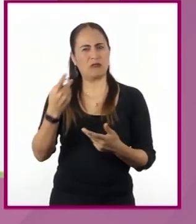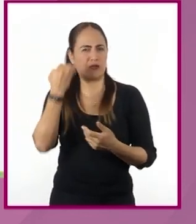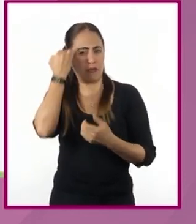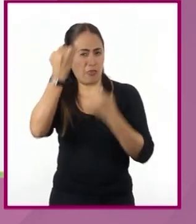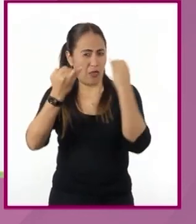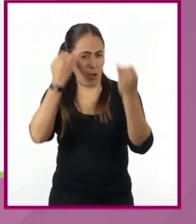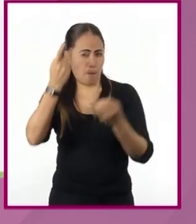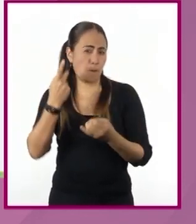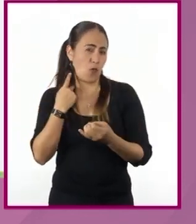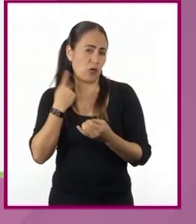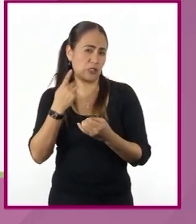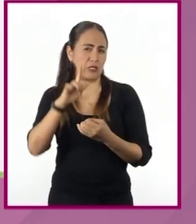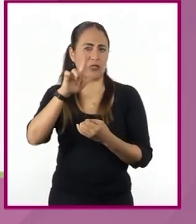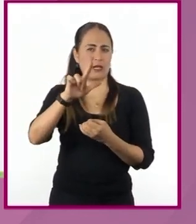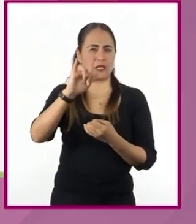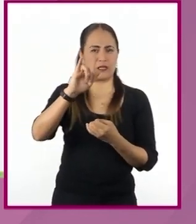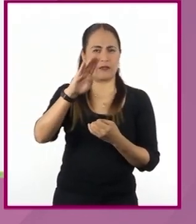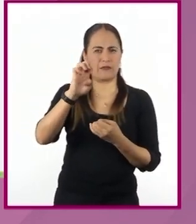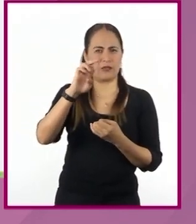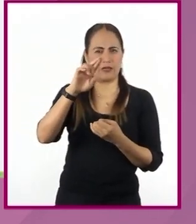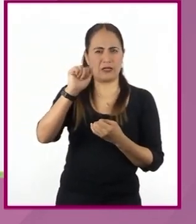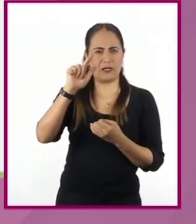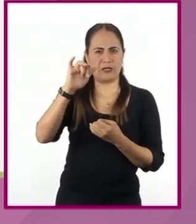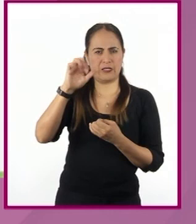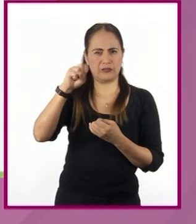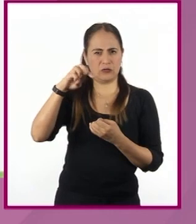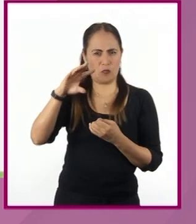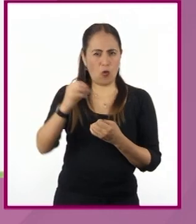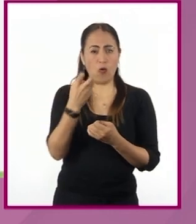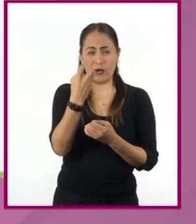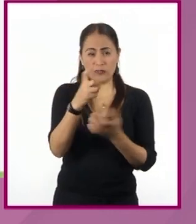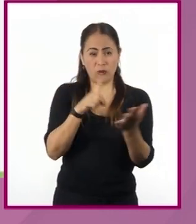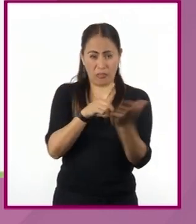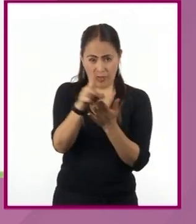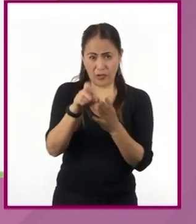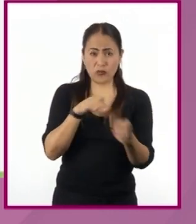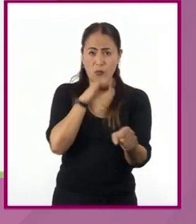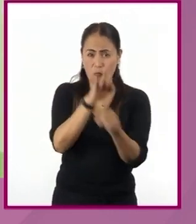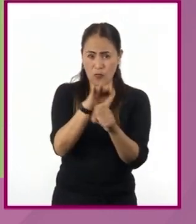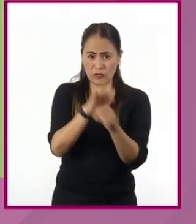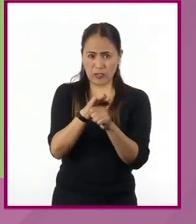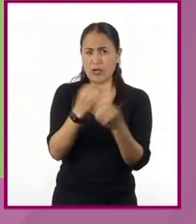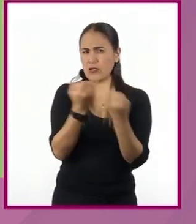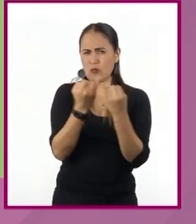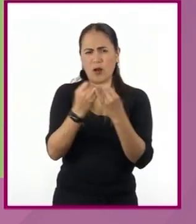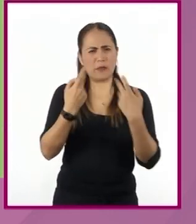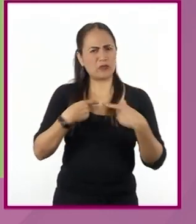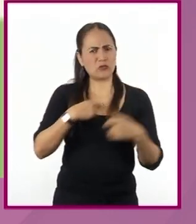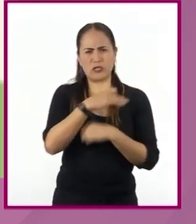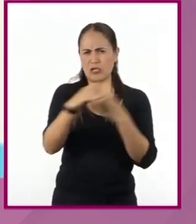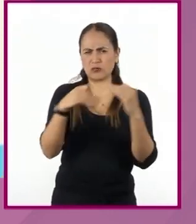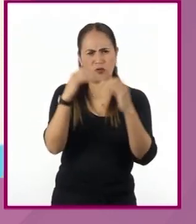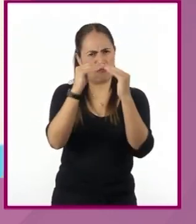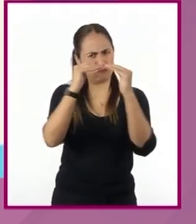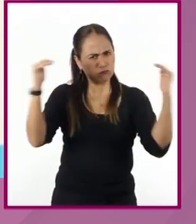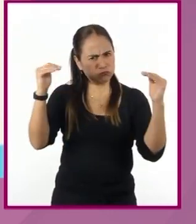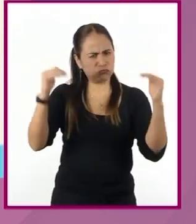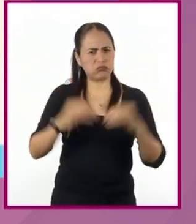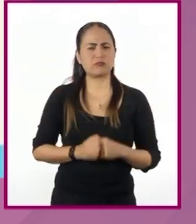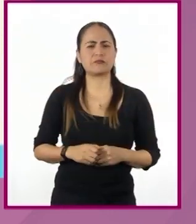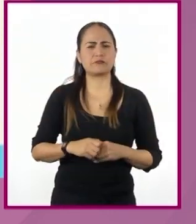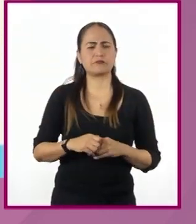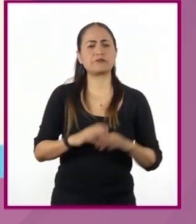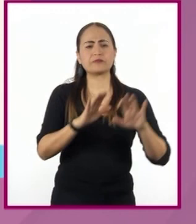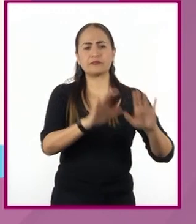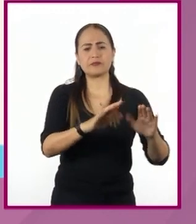que defendía la libertad como un derecho, además del principio de igualdad entre las personas. En lo